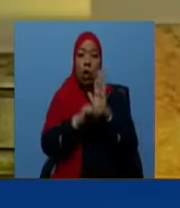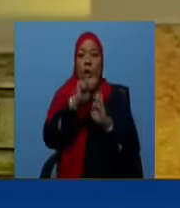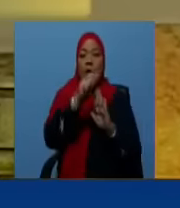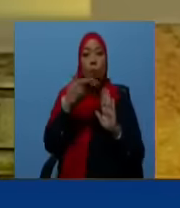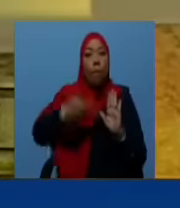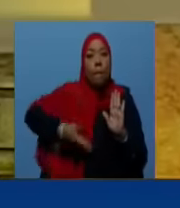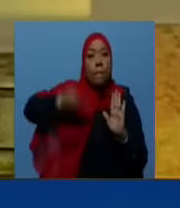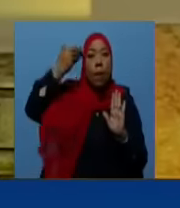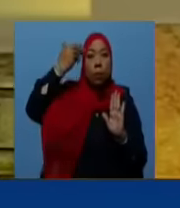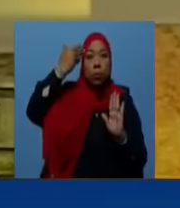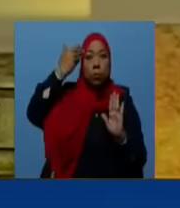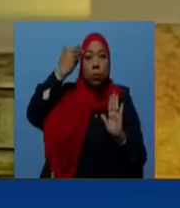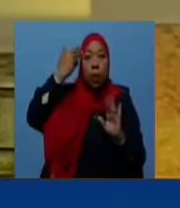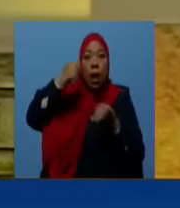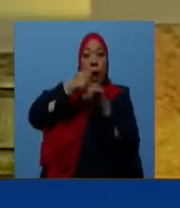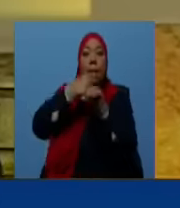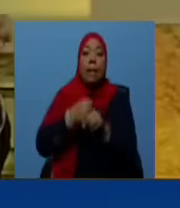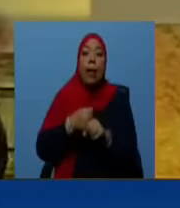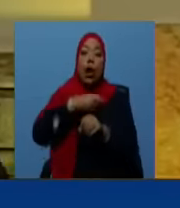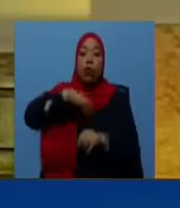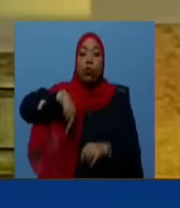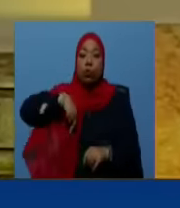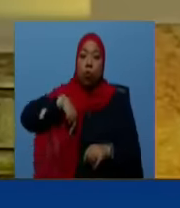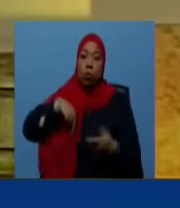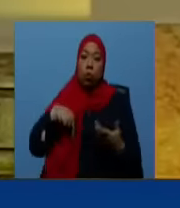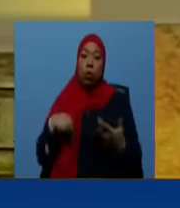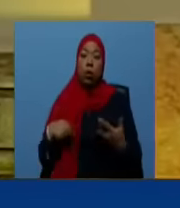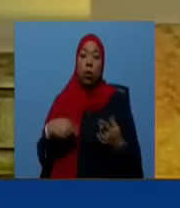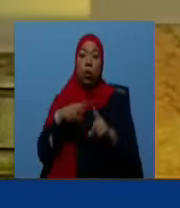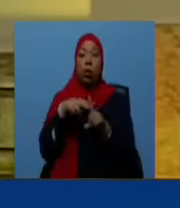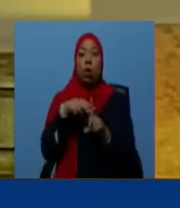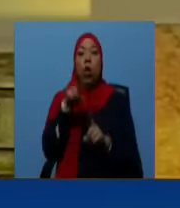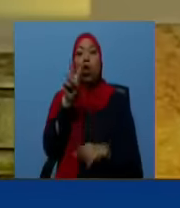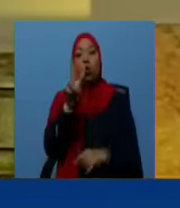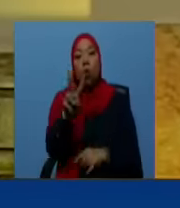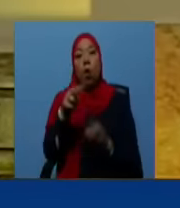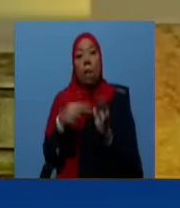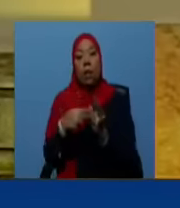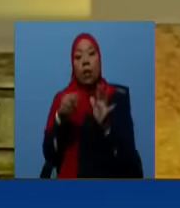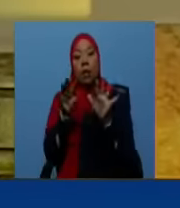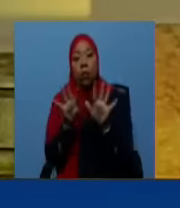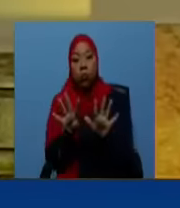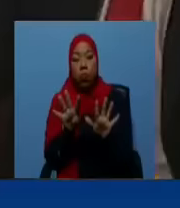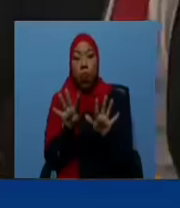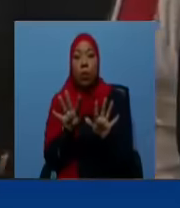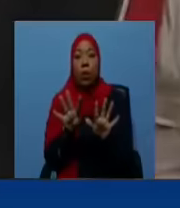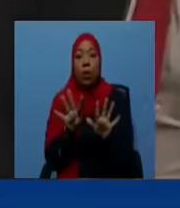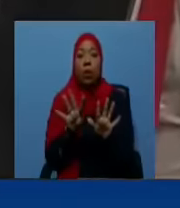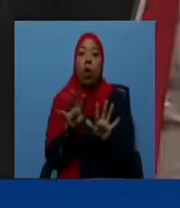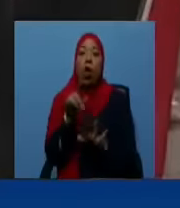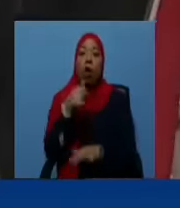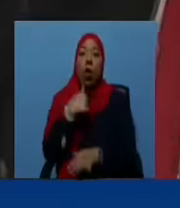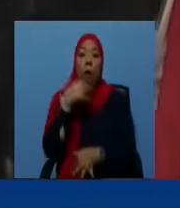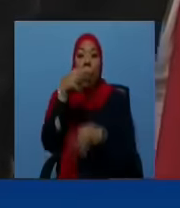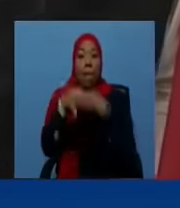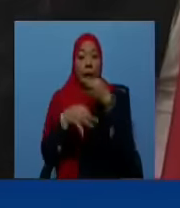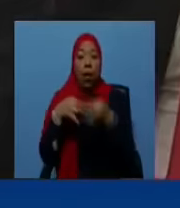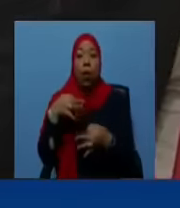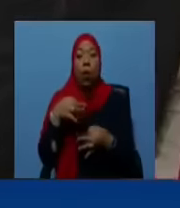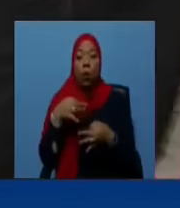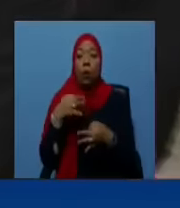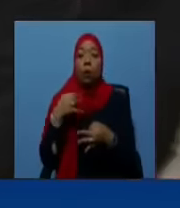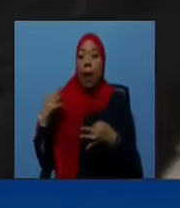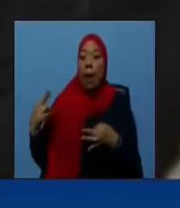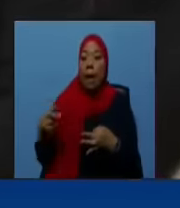¿Qué podíamos esperar nosotros? Lo que nos sucedió en el 2019. Yo le cuento esto. Yo todos los días hablo